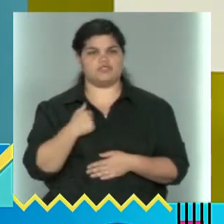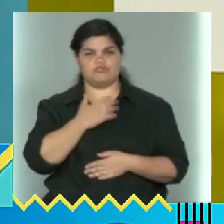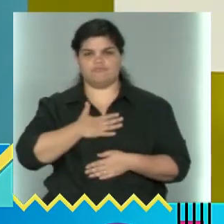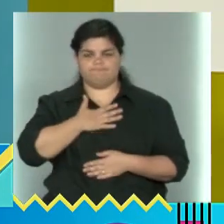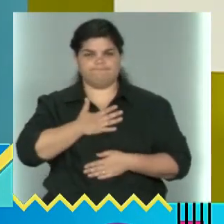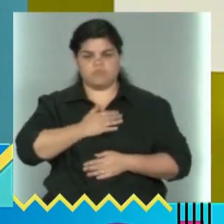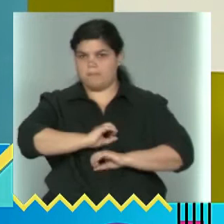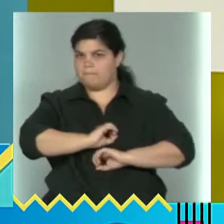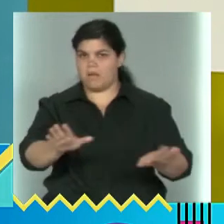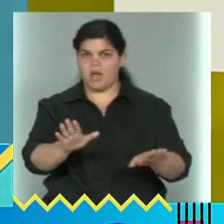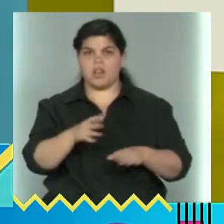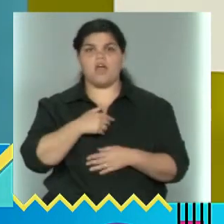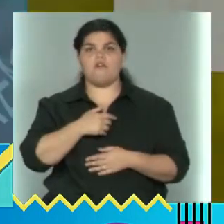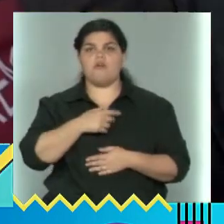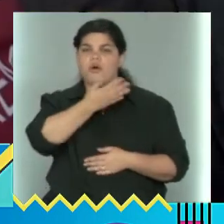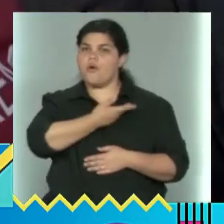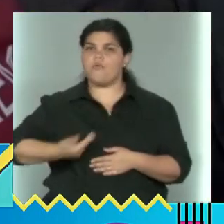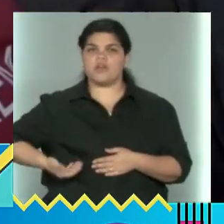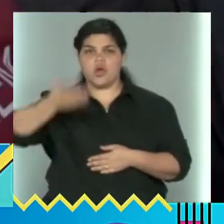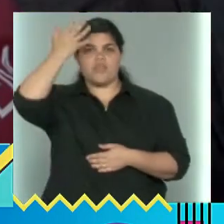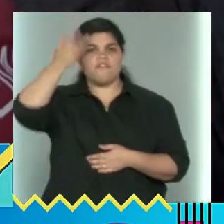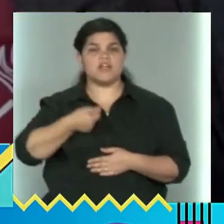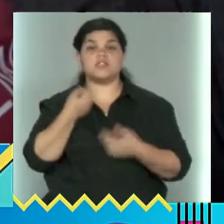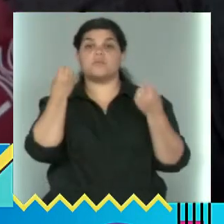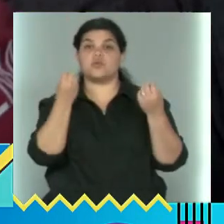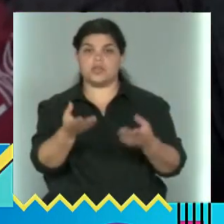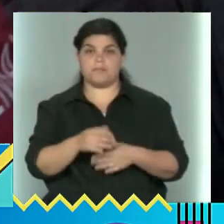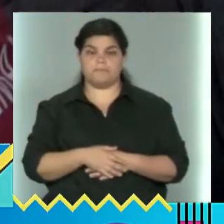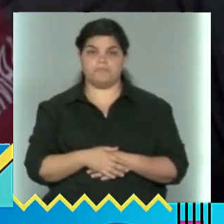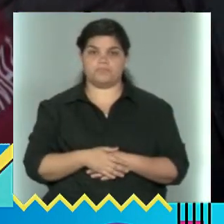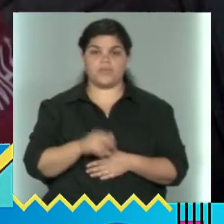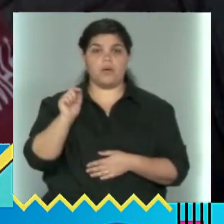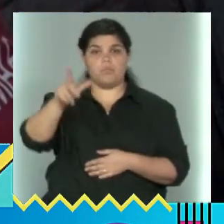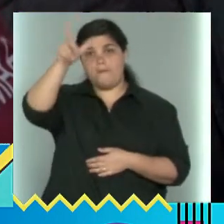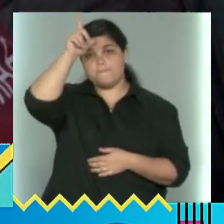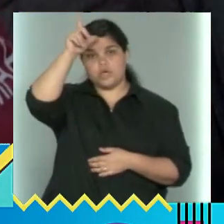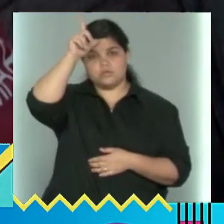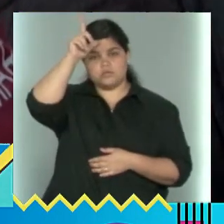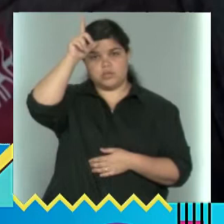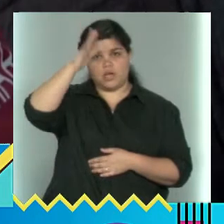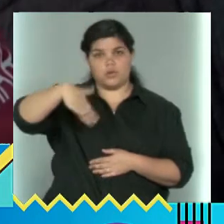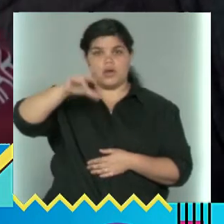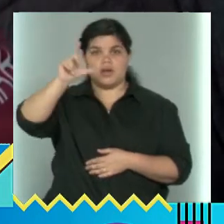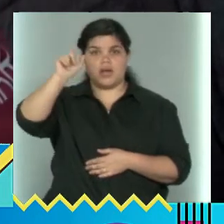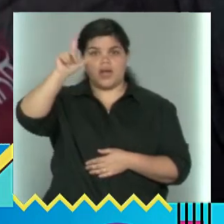gobierno francés realmente porque la policía en Calais